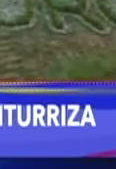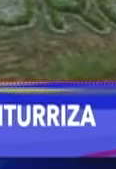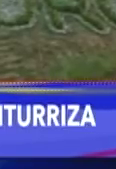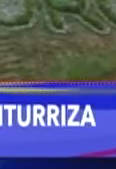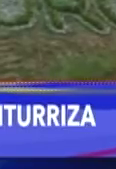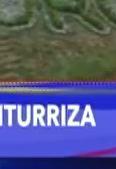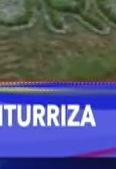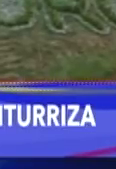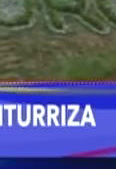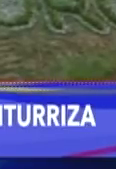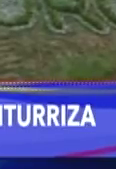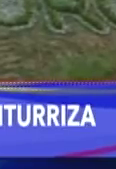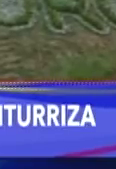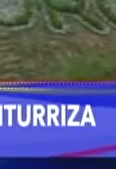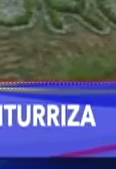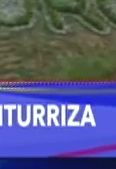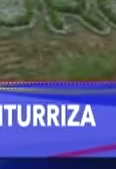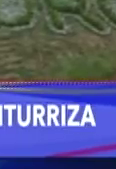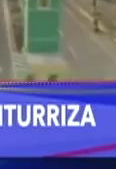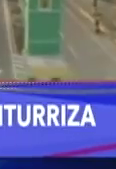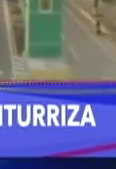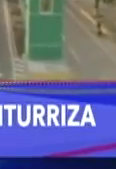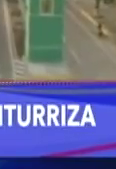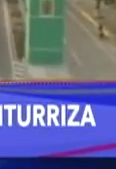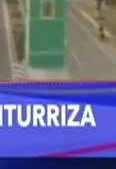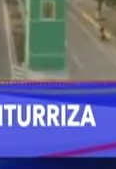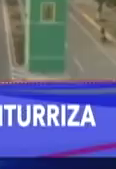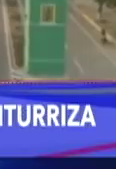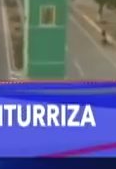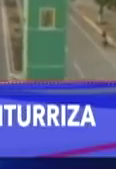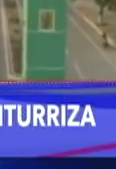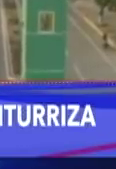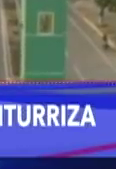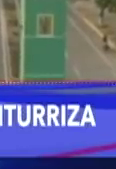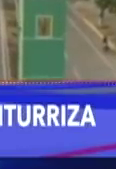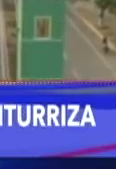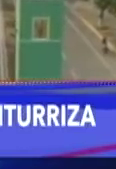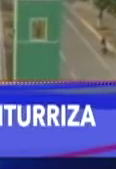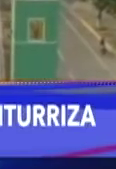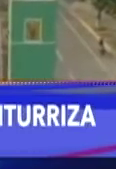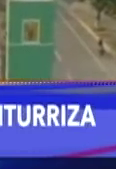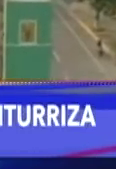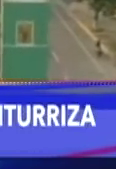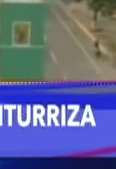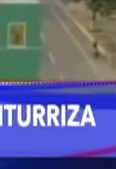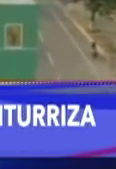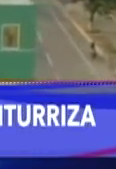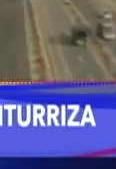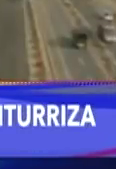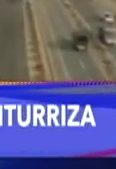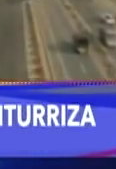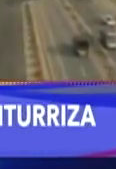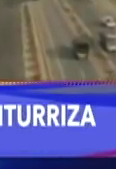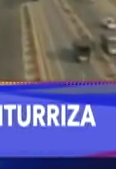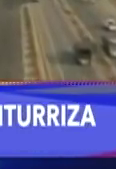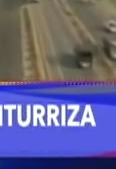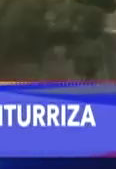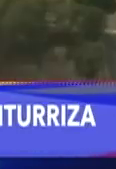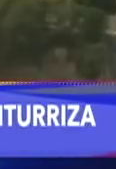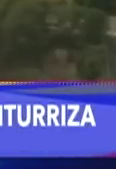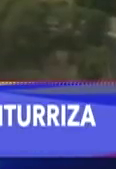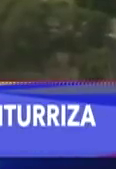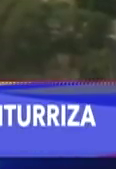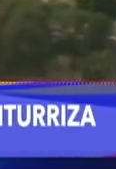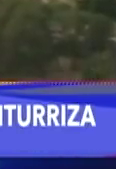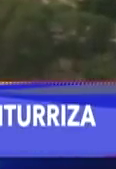misión Venezuela Bella. Bendito día. Ya estábamos en batalla, 30 de enero. ¿Ah? Hoy es